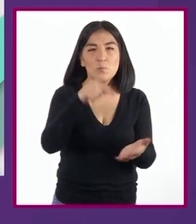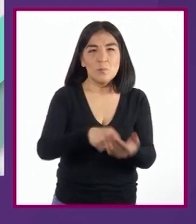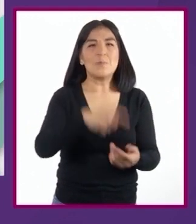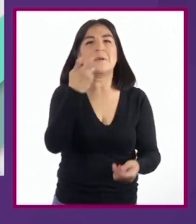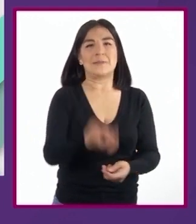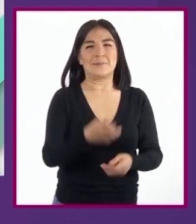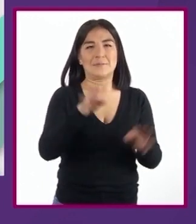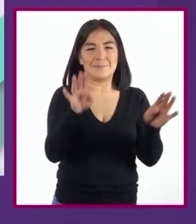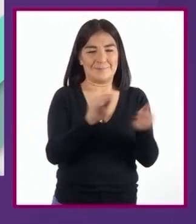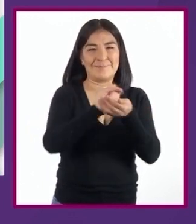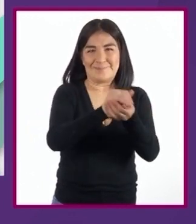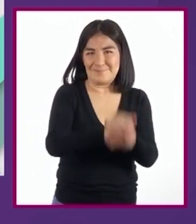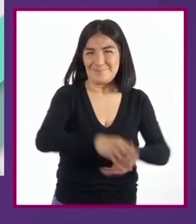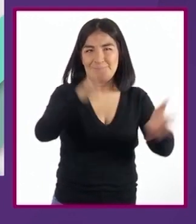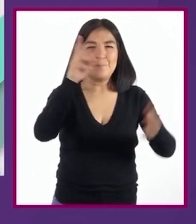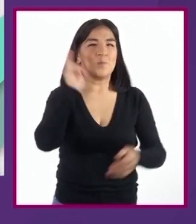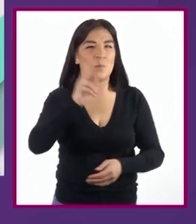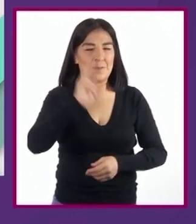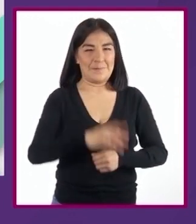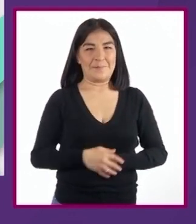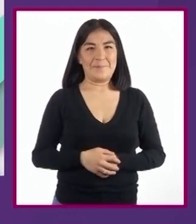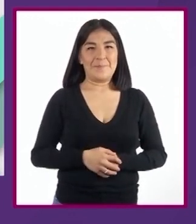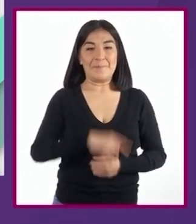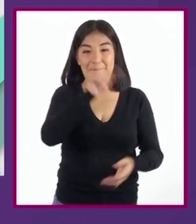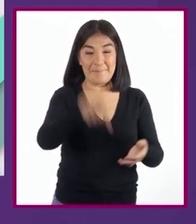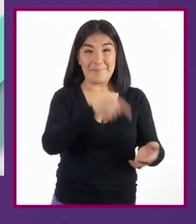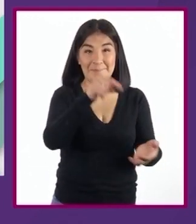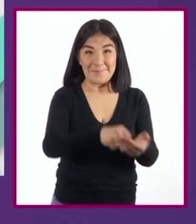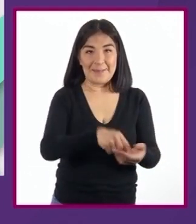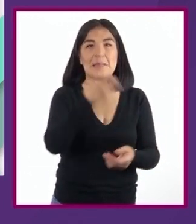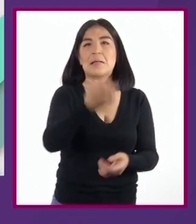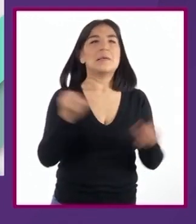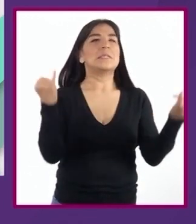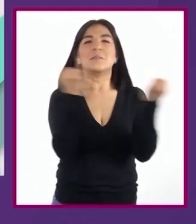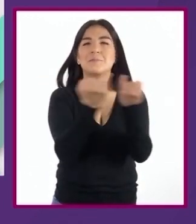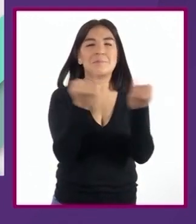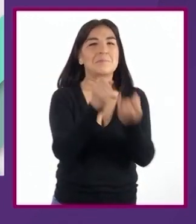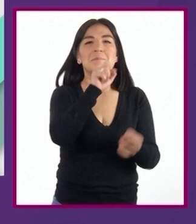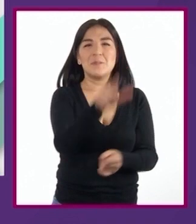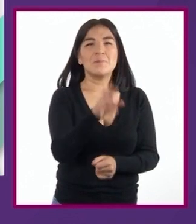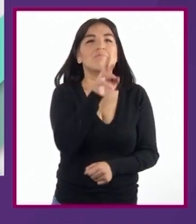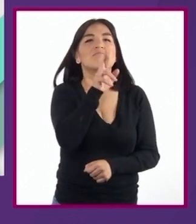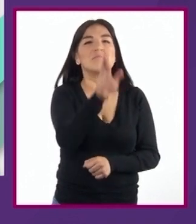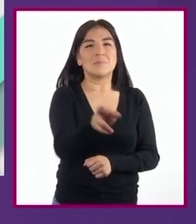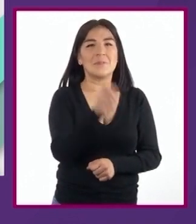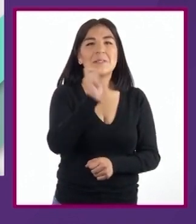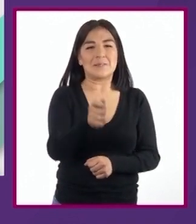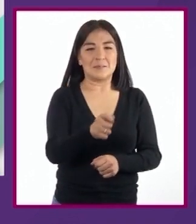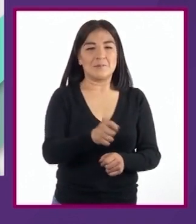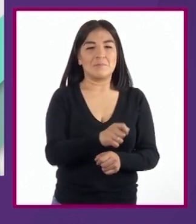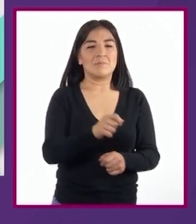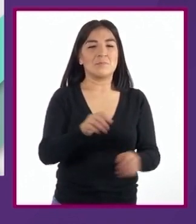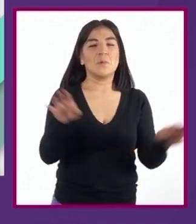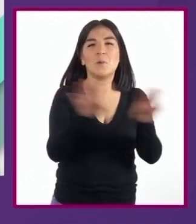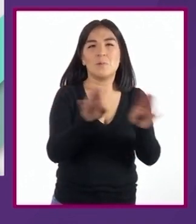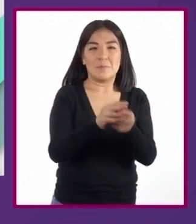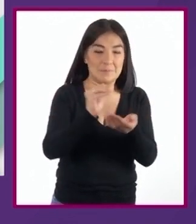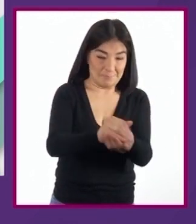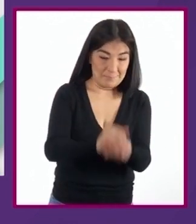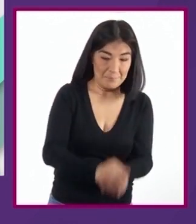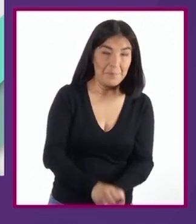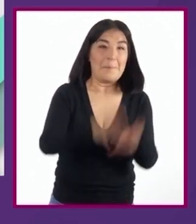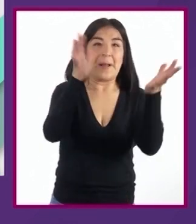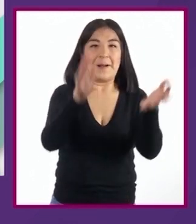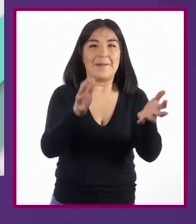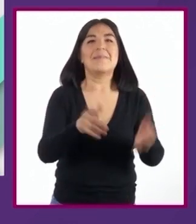de nuestro experimento. El espacio muestral es igual a los resultados obtenidos por el lanzamiento de un